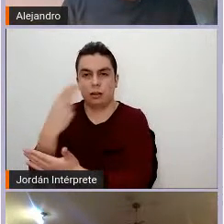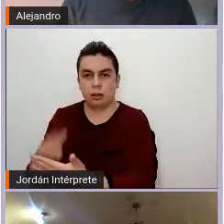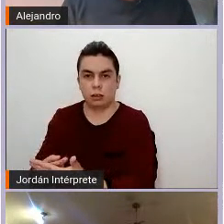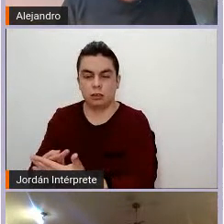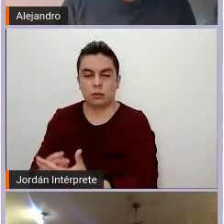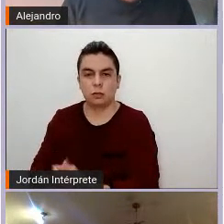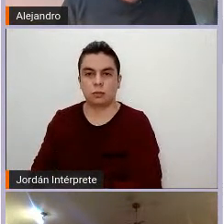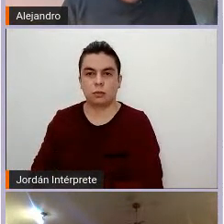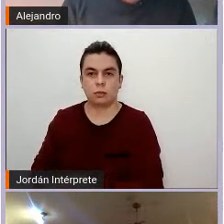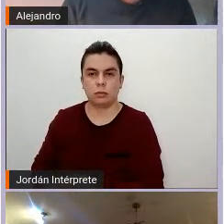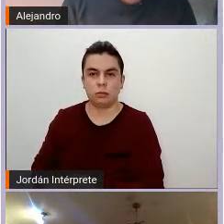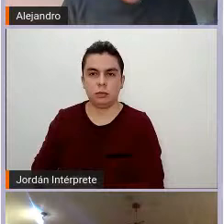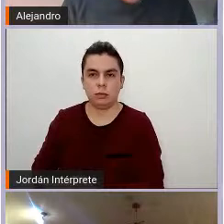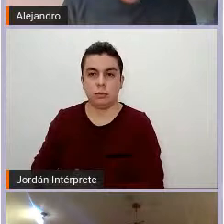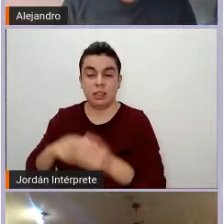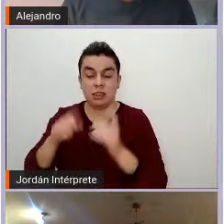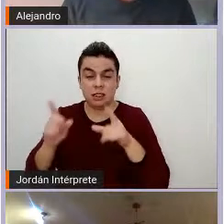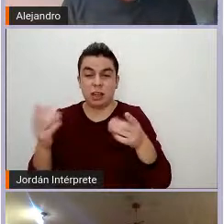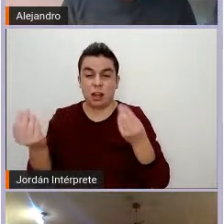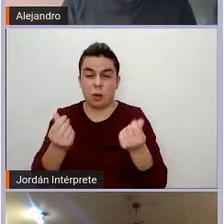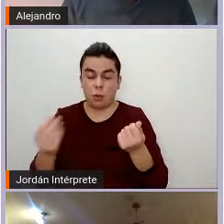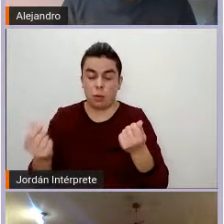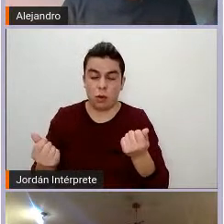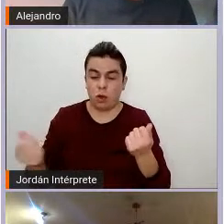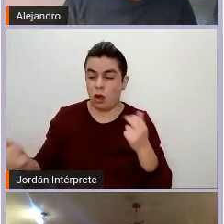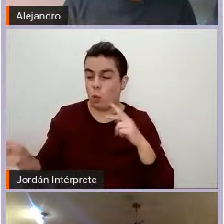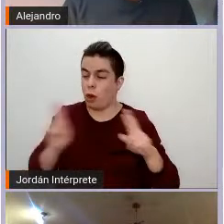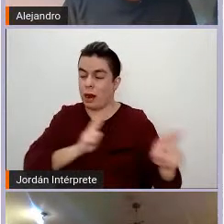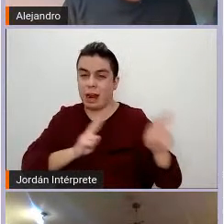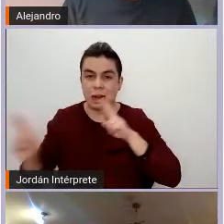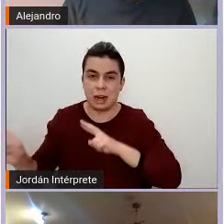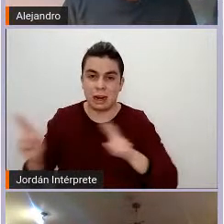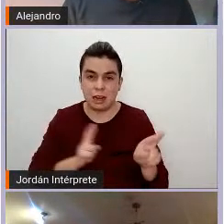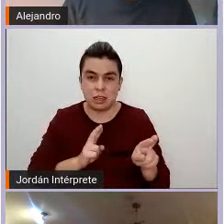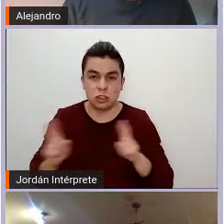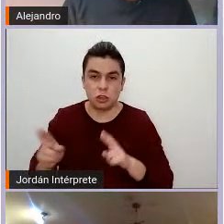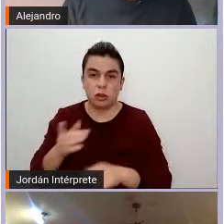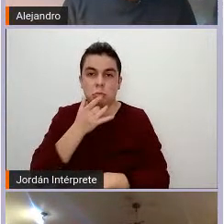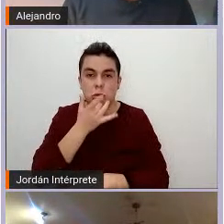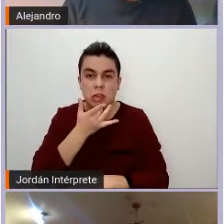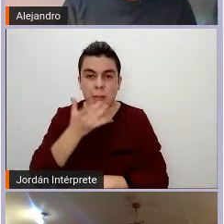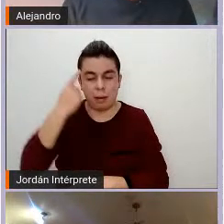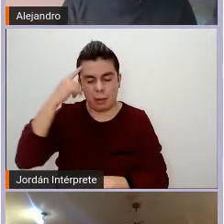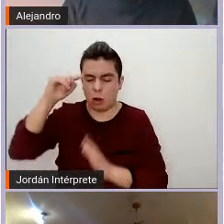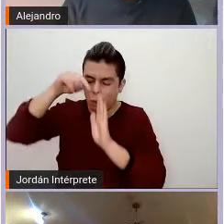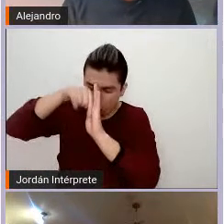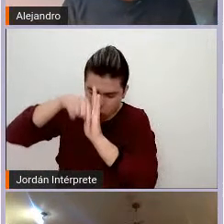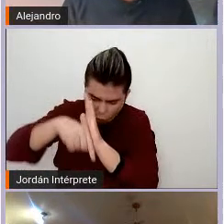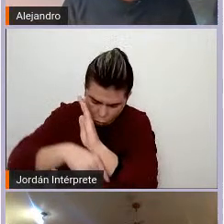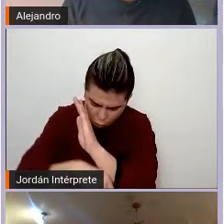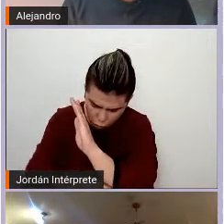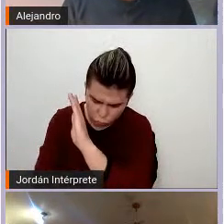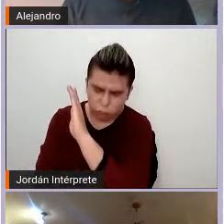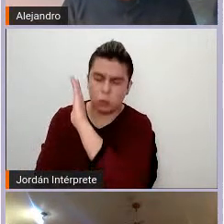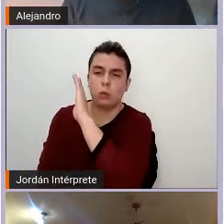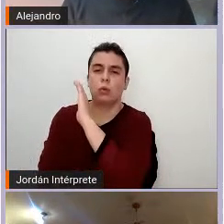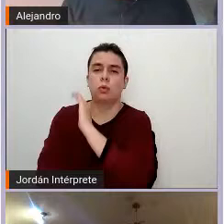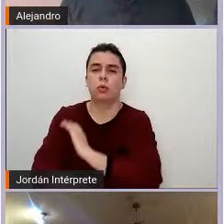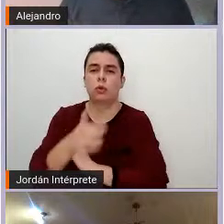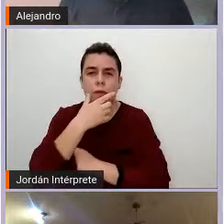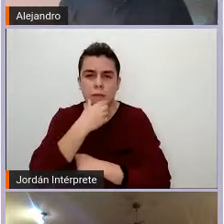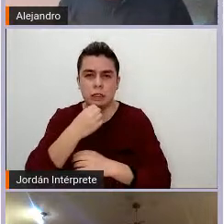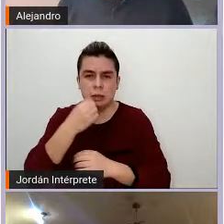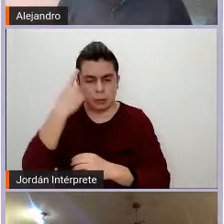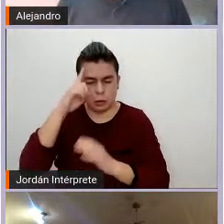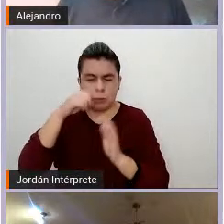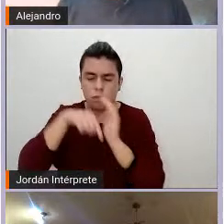sencilla pero profunda interrelación que fue ampliamente desarrollada por nuestra importante artista, como veremos en esta